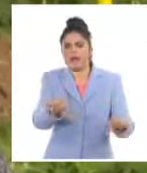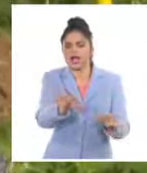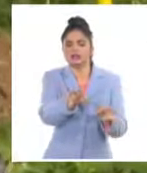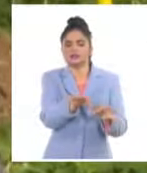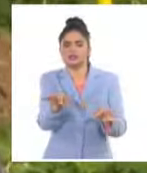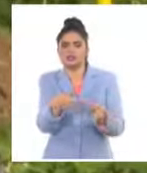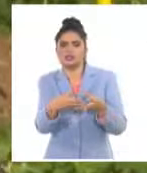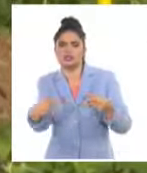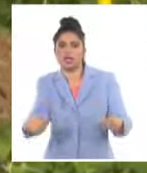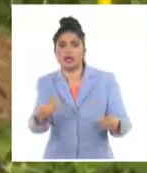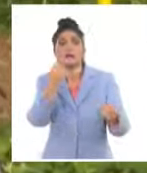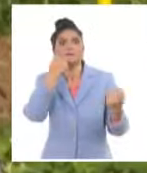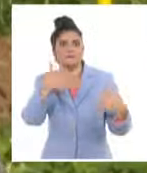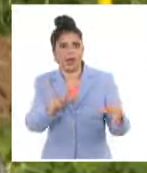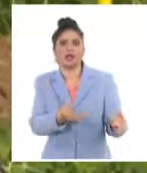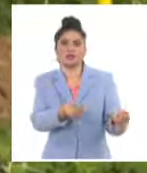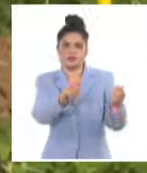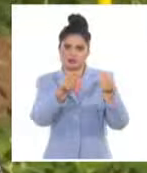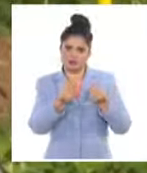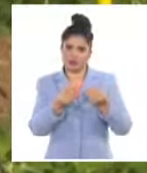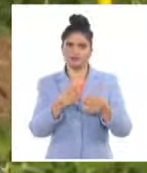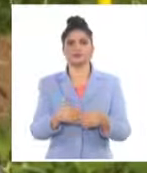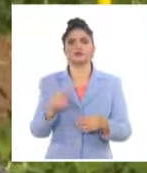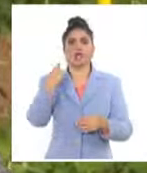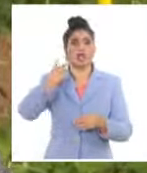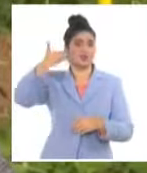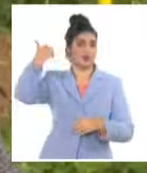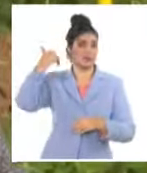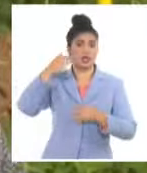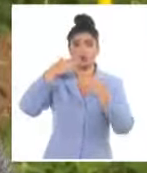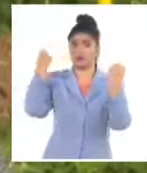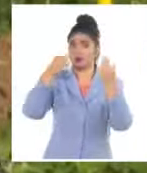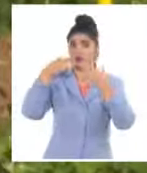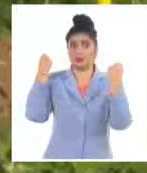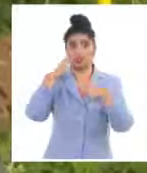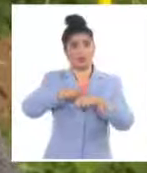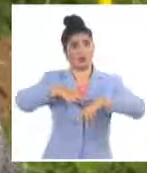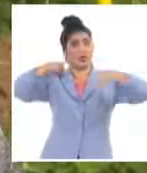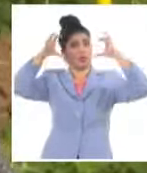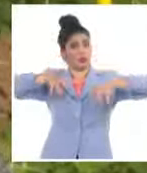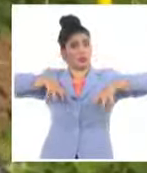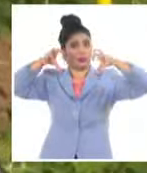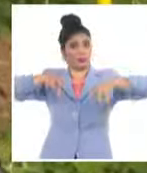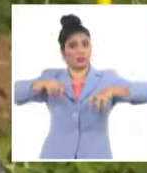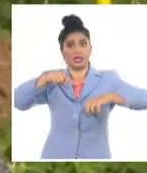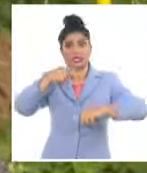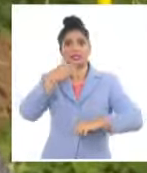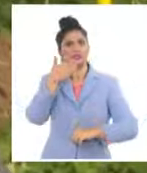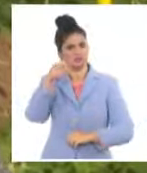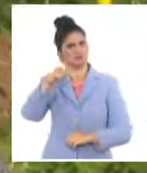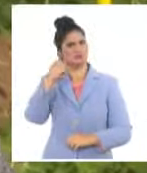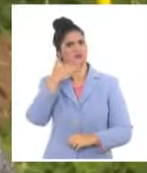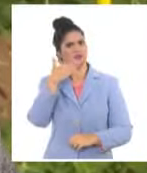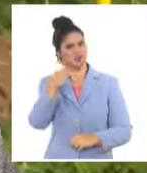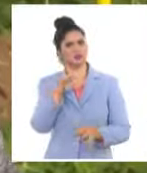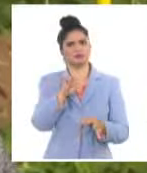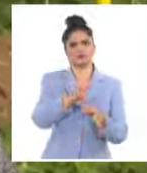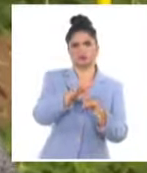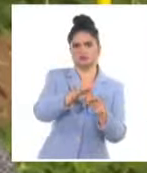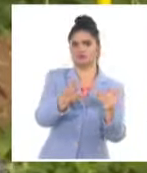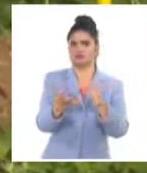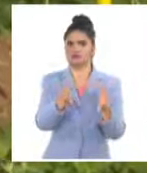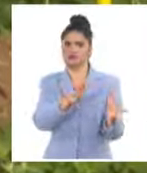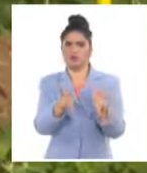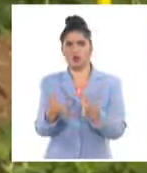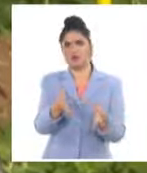tener, aparte que el año pasado tuve las pérdidas con las intensas lluvias, ya me recuperé y tengo sembrado hoy por hoy casi prácticamente una caballería